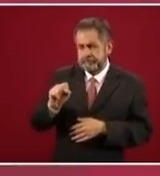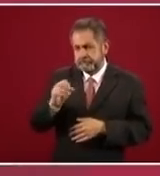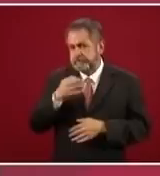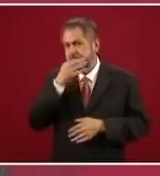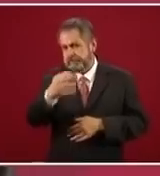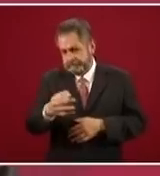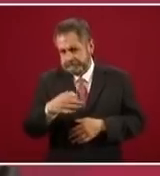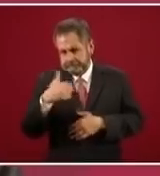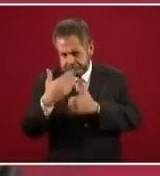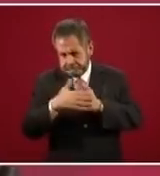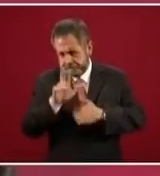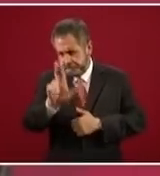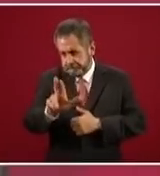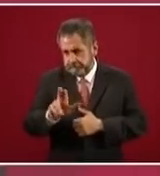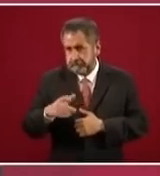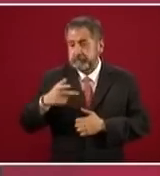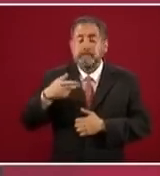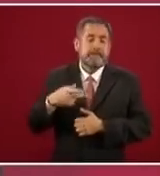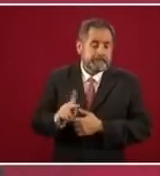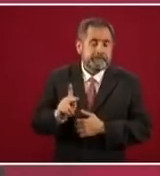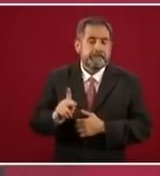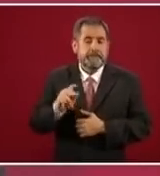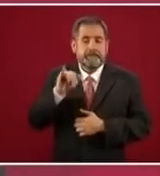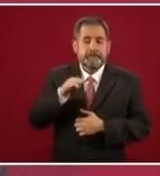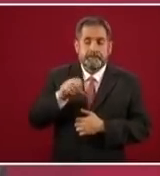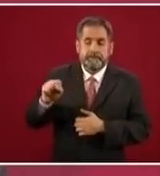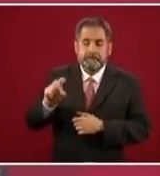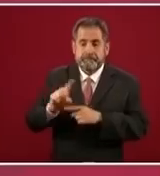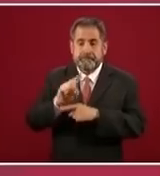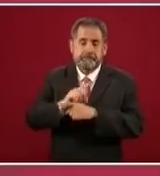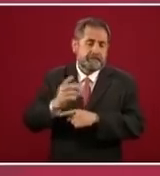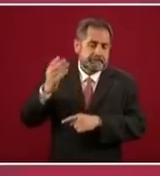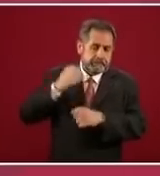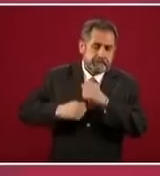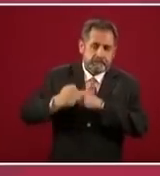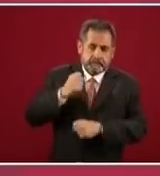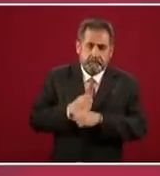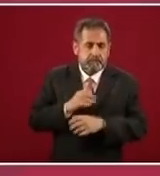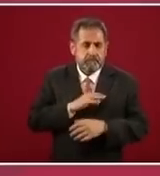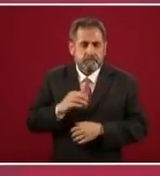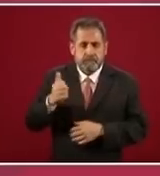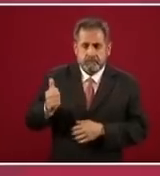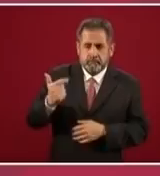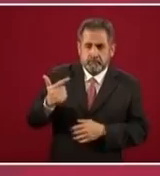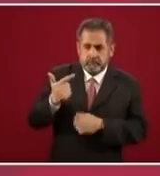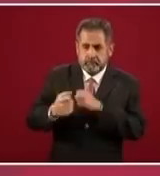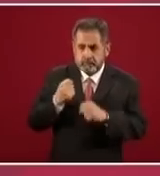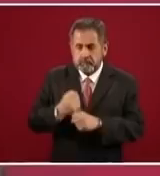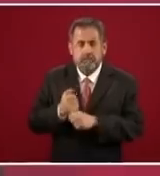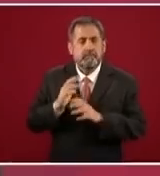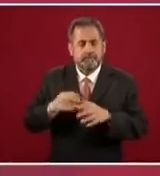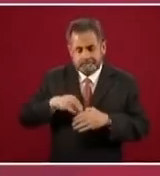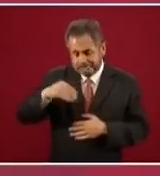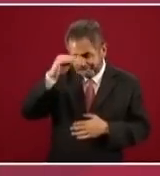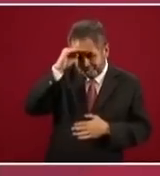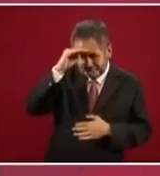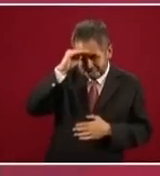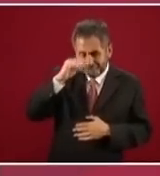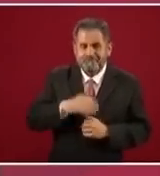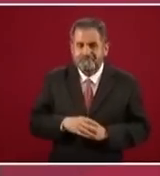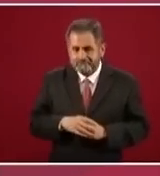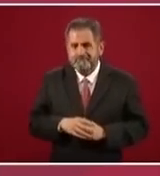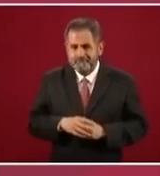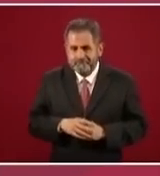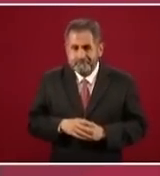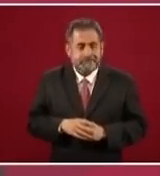pero en general el Instituto Mexicano del Seguro Social desde hace muchos años, unos 6 o 7, ya había identificado un